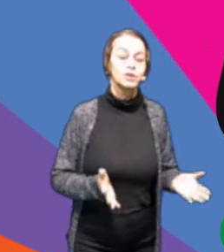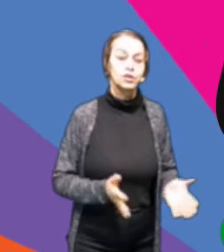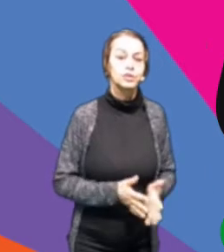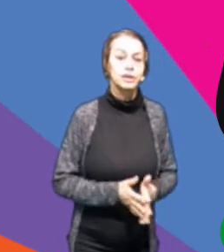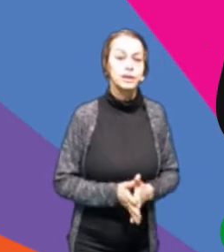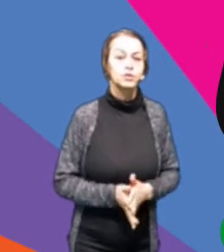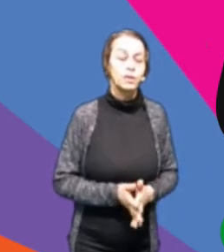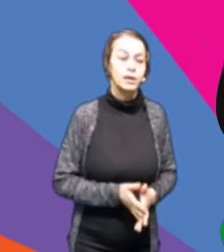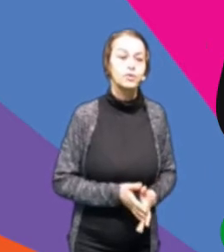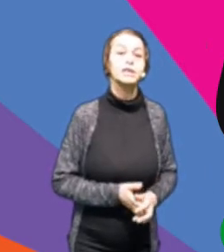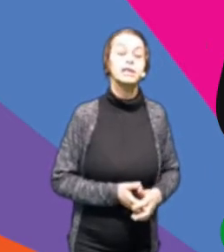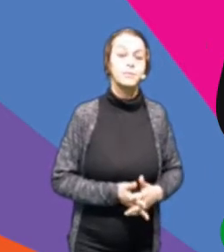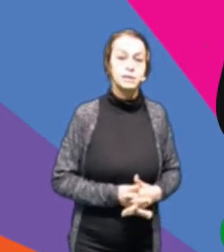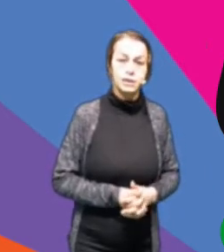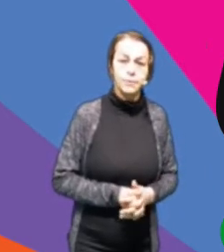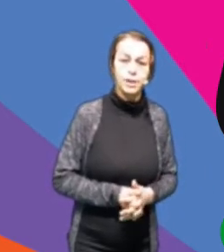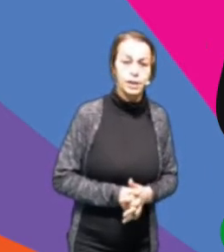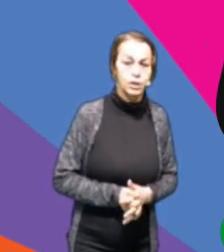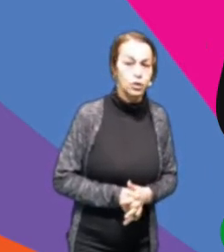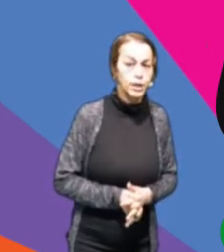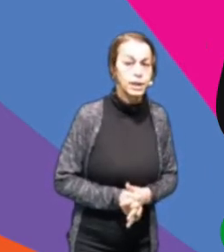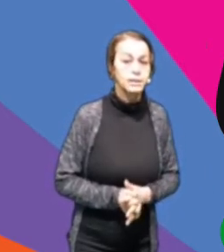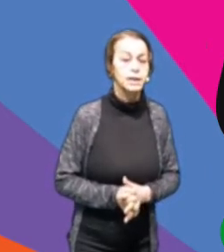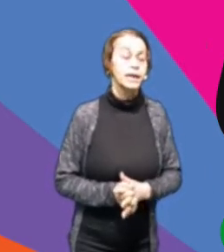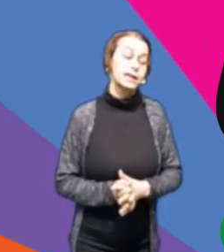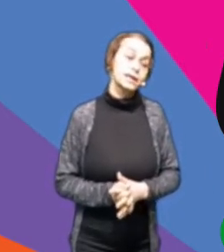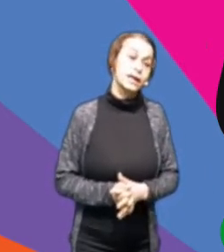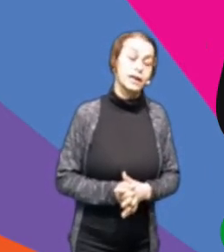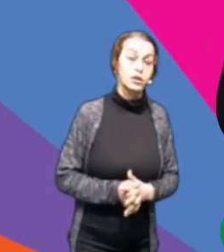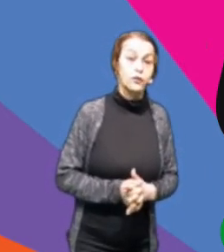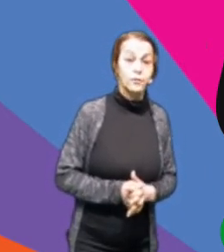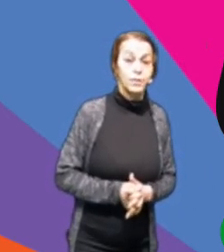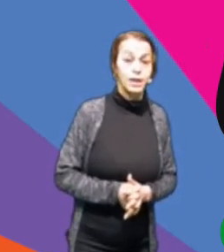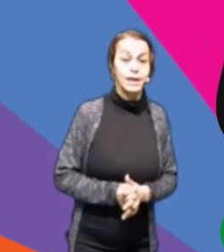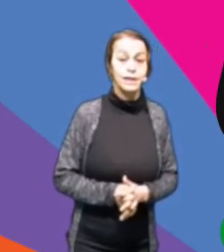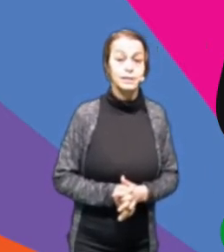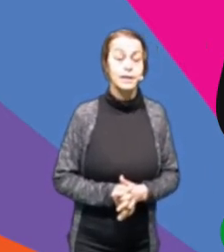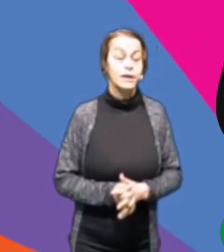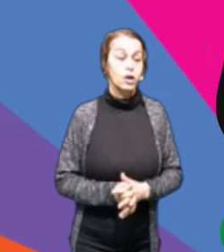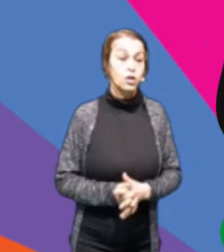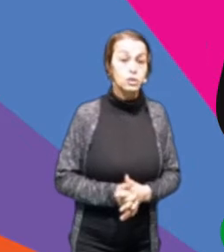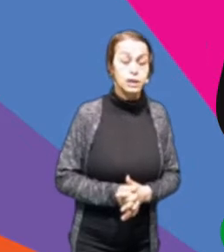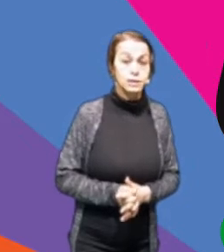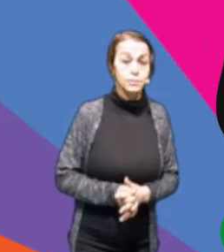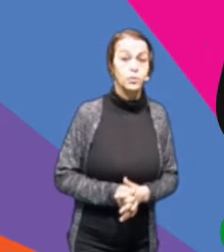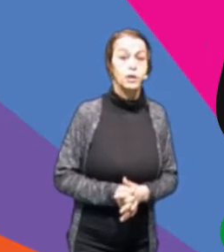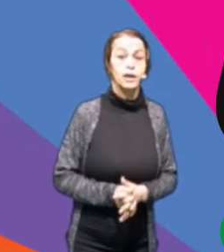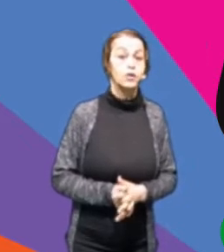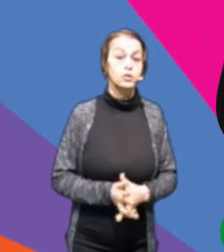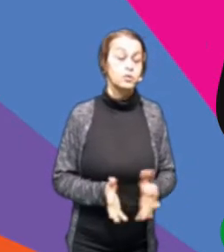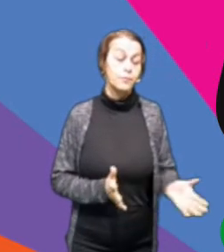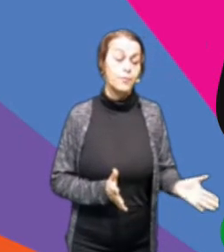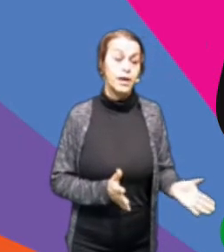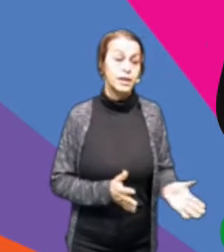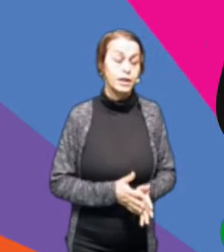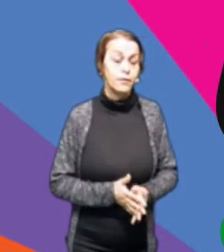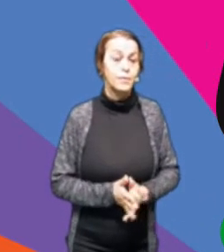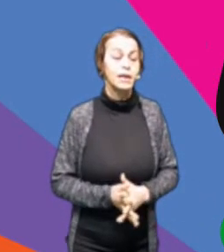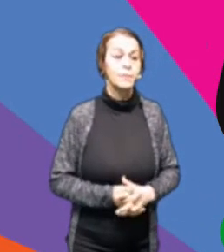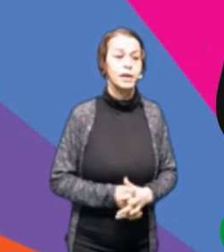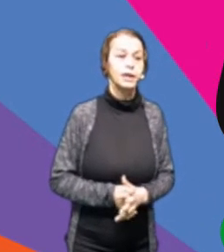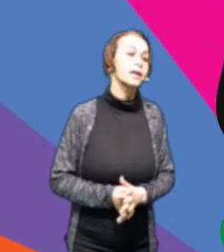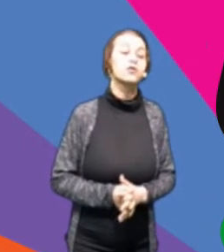son seres humanos y también se están perdiendo vidas, están quedando familias rotas, porque los padres de